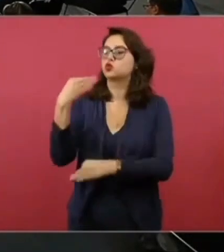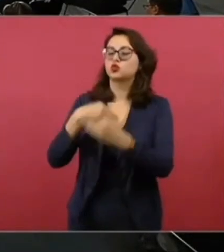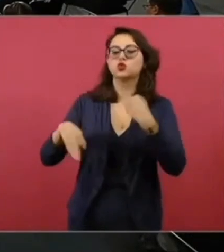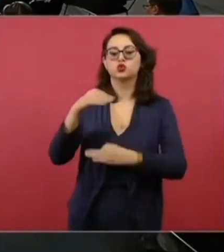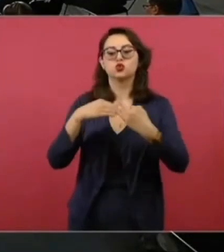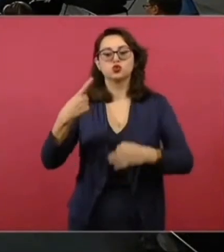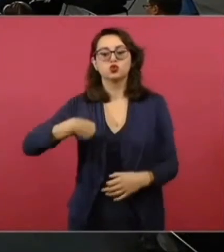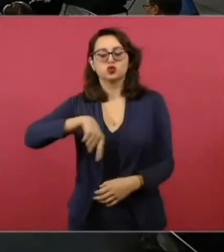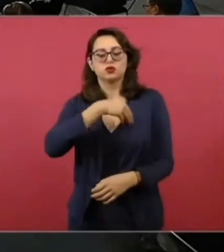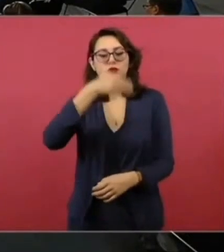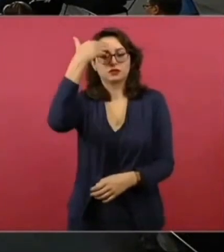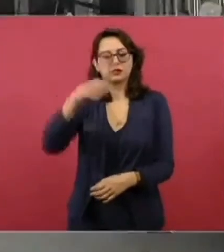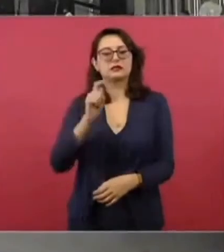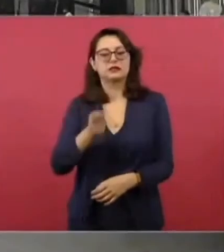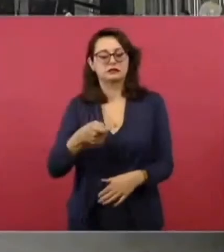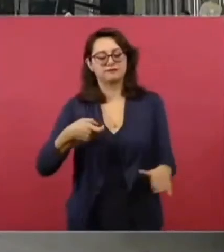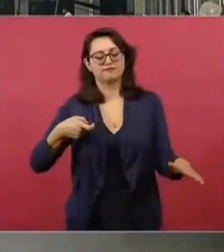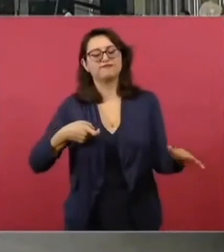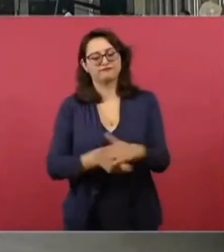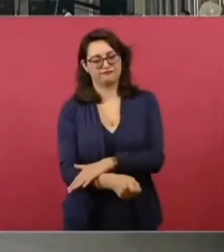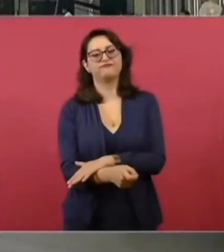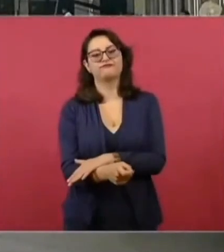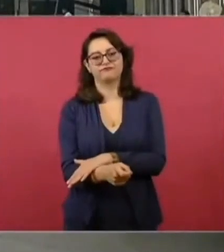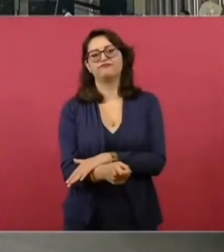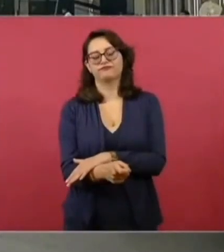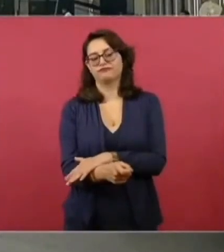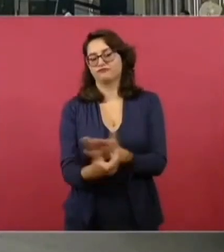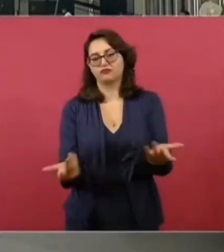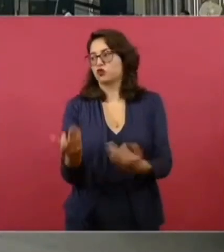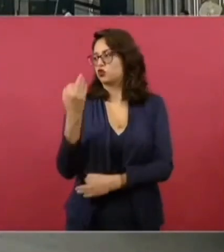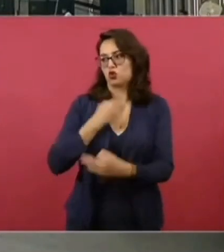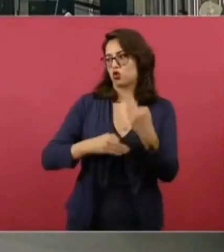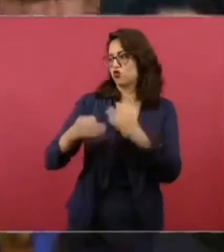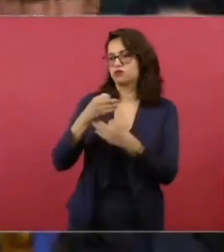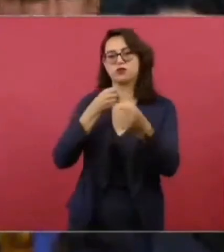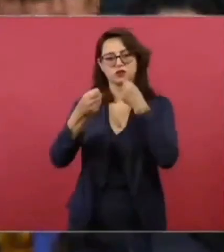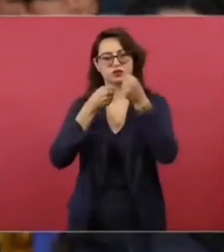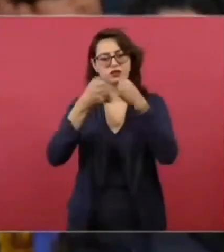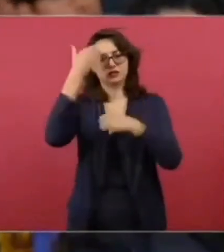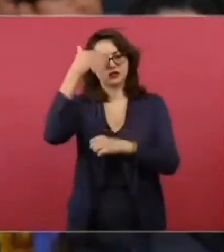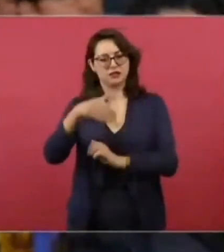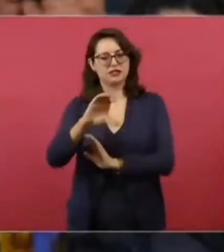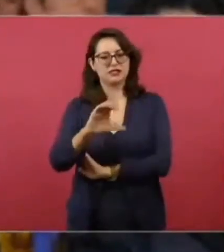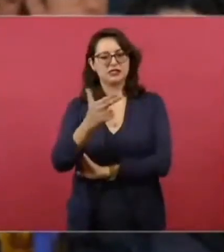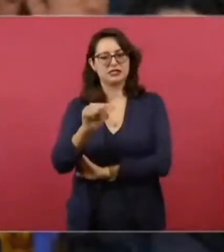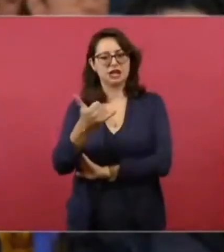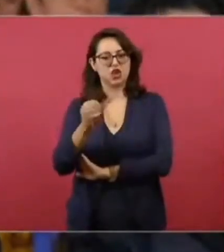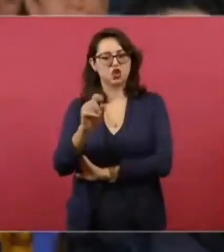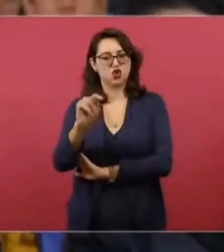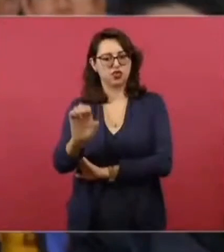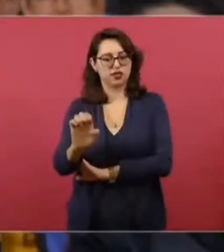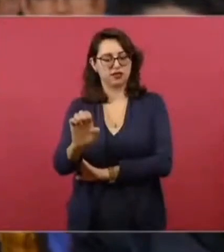embute y también como sobornos. De hecho, todos los códigos de ética periodística, no solo en